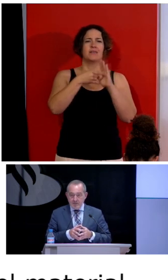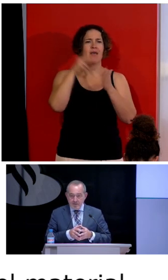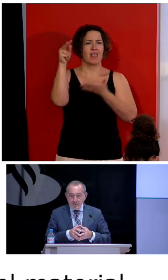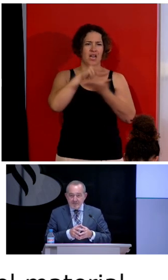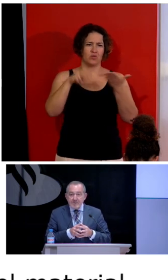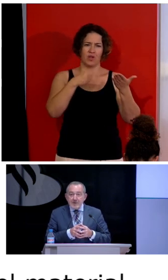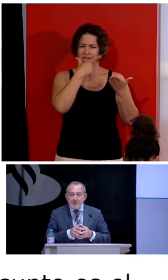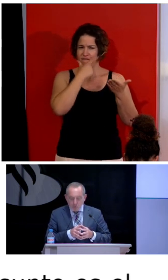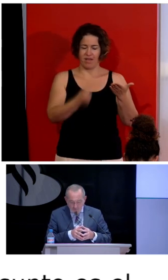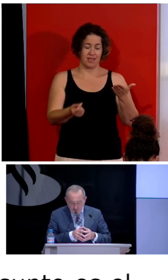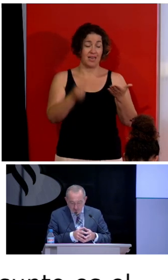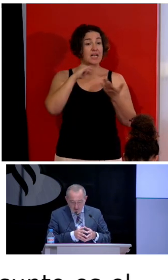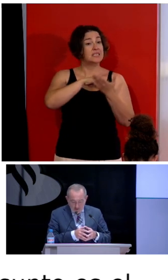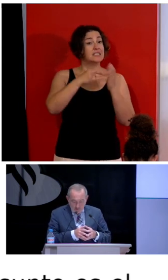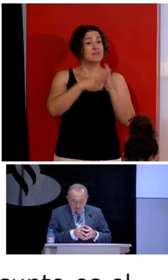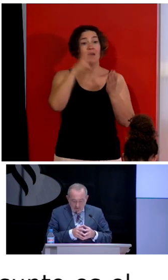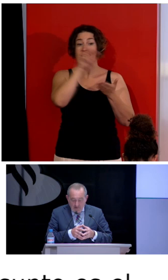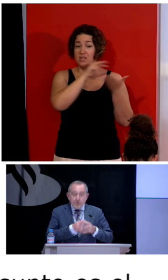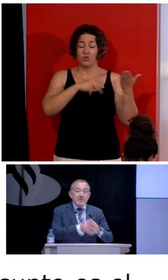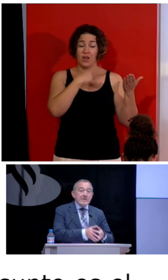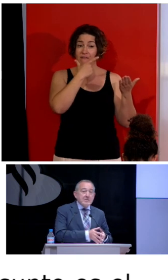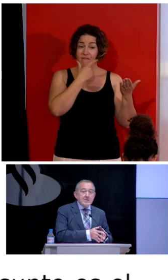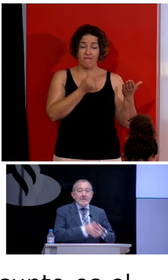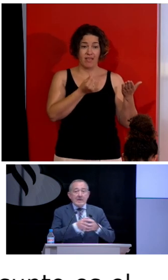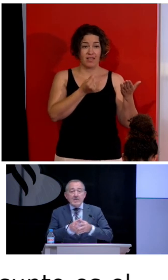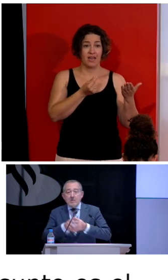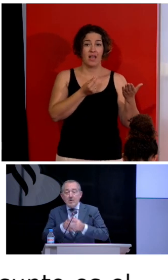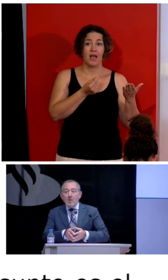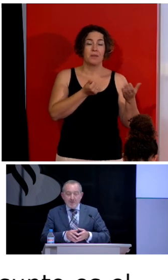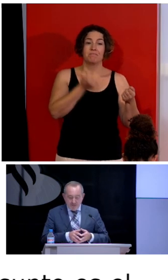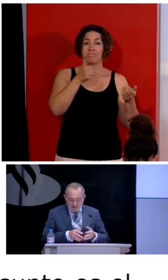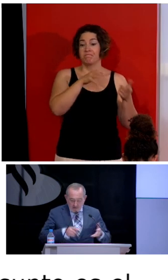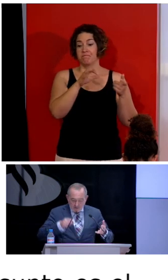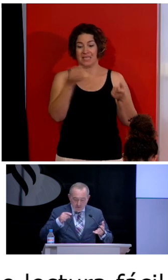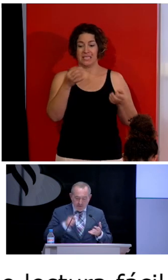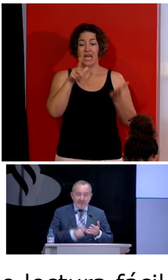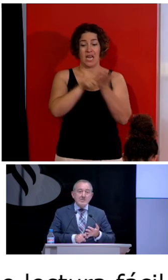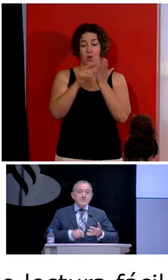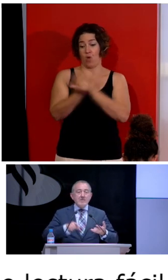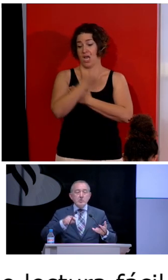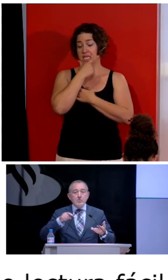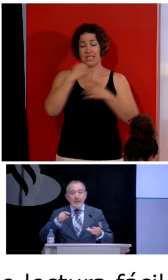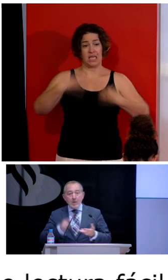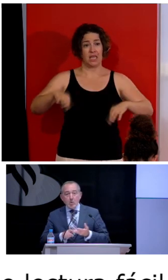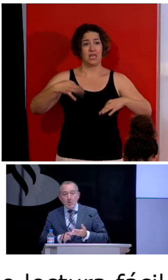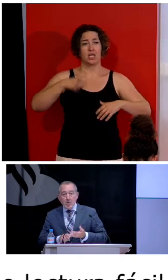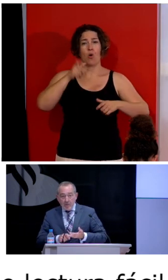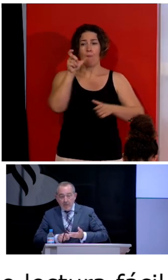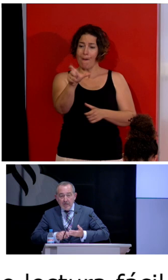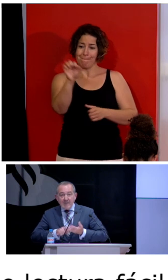fácil. Sistema de lectura fácil que fundamentalmente se materializa en un lenguaje sencillo, grandes espacios en